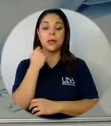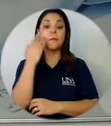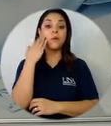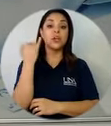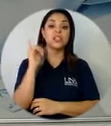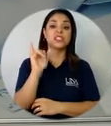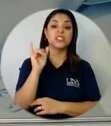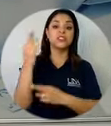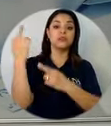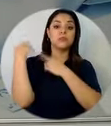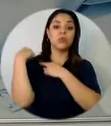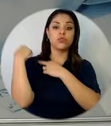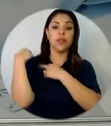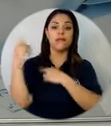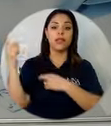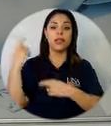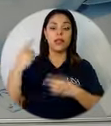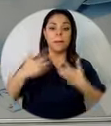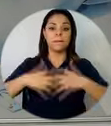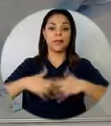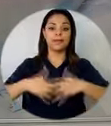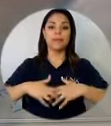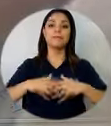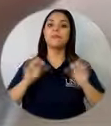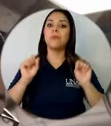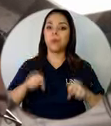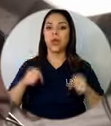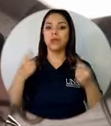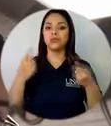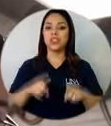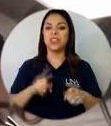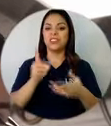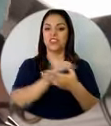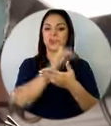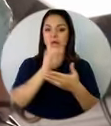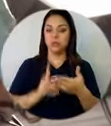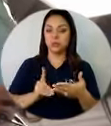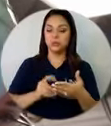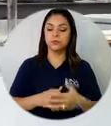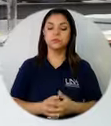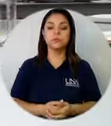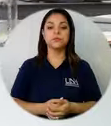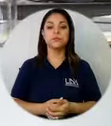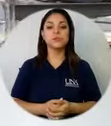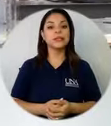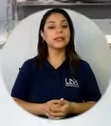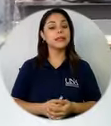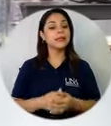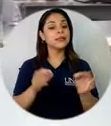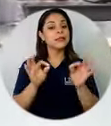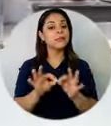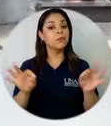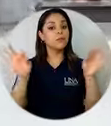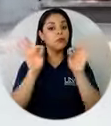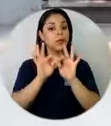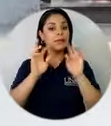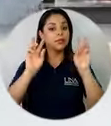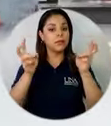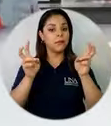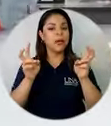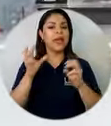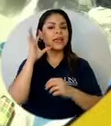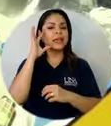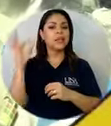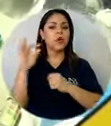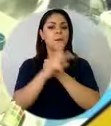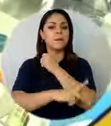sobre el empresario, puede igual haber un tema de discriminación. Sí, claro. Luego, otro tema importante, creo que el